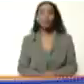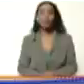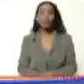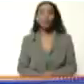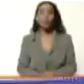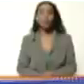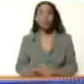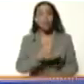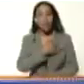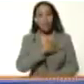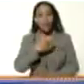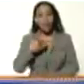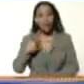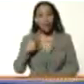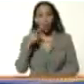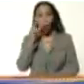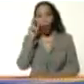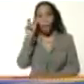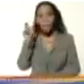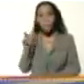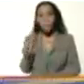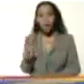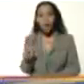Querido Judith Borisov,